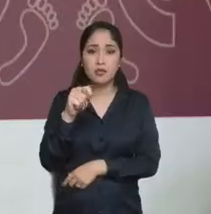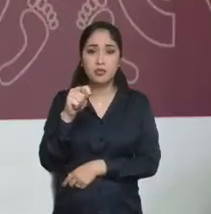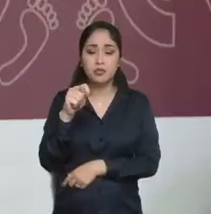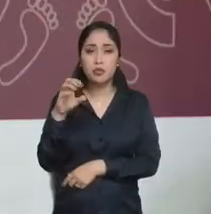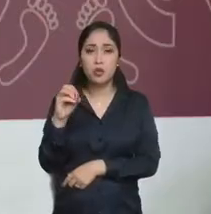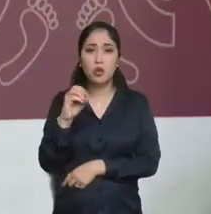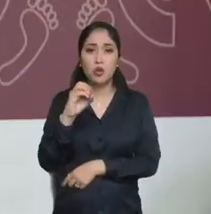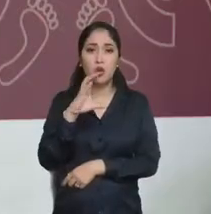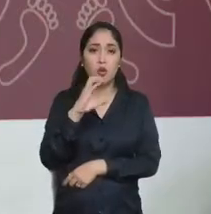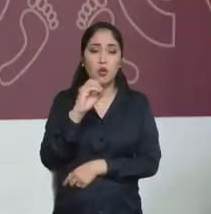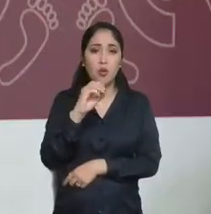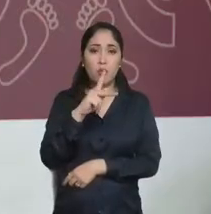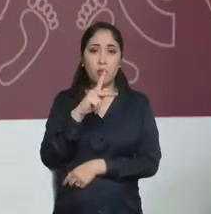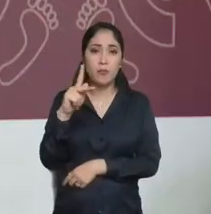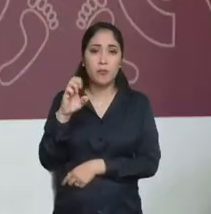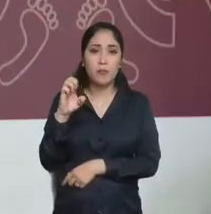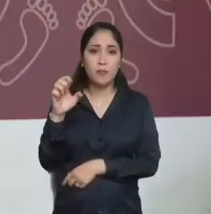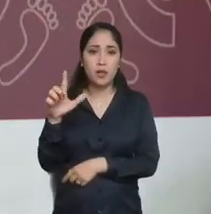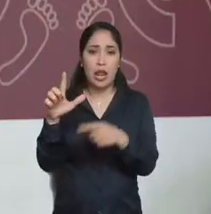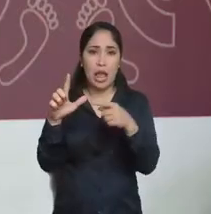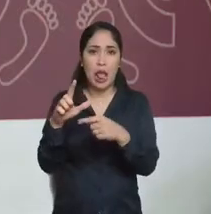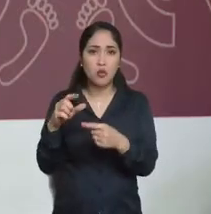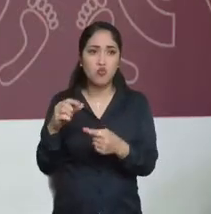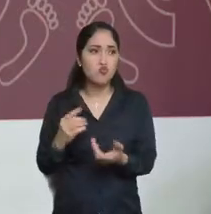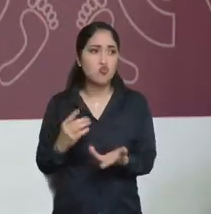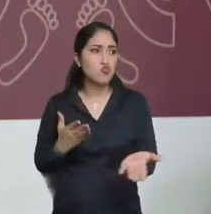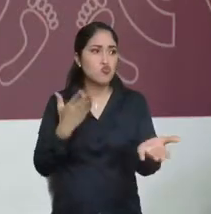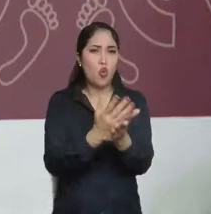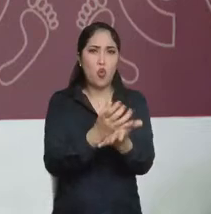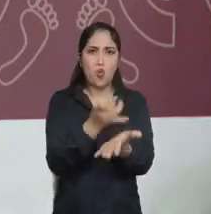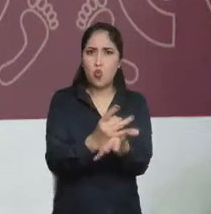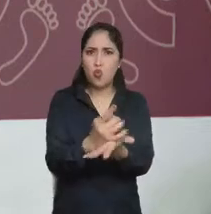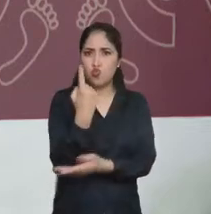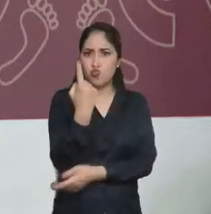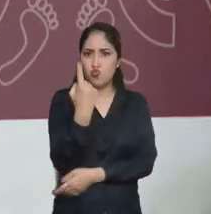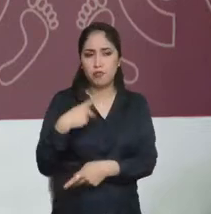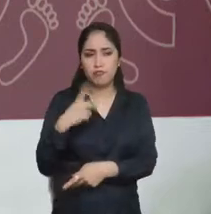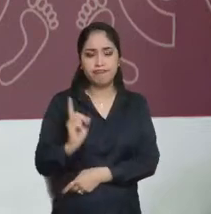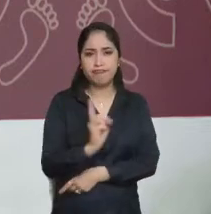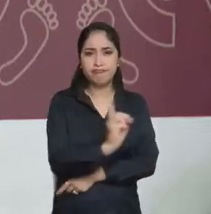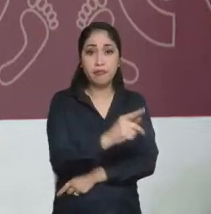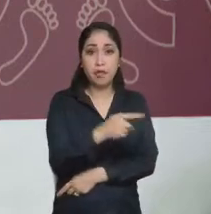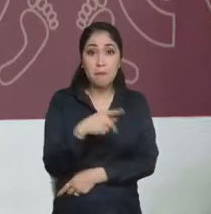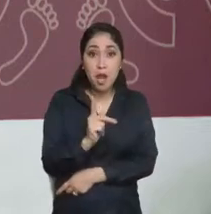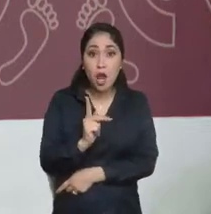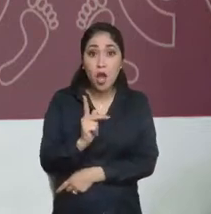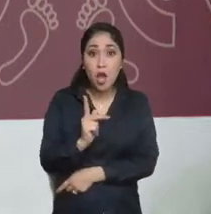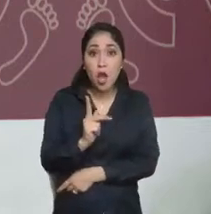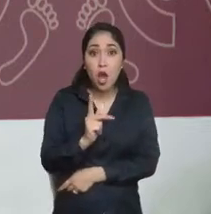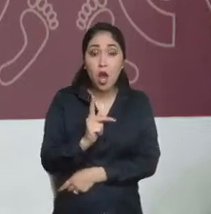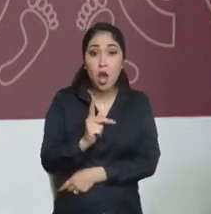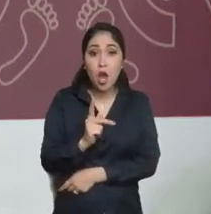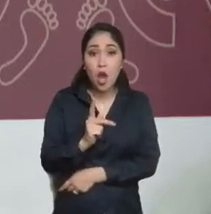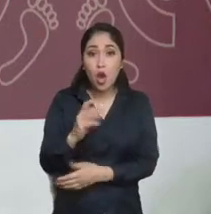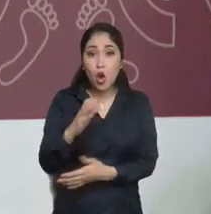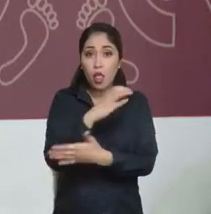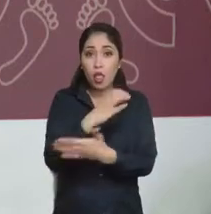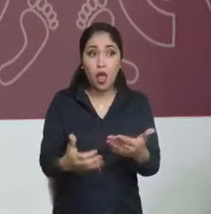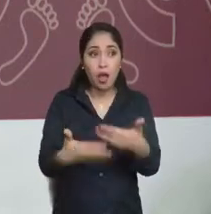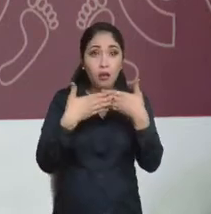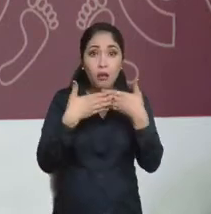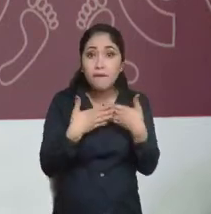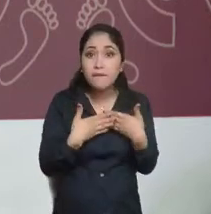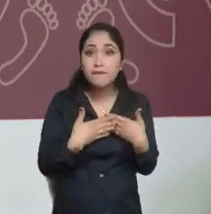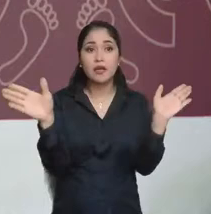pero la licitación fue pública, fue internacional, eso es lo que me cuenta, habría que checarlo. La otra cosa es que